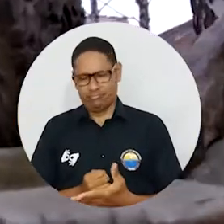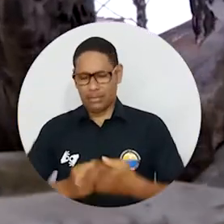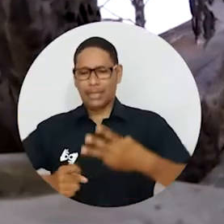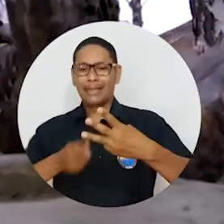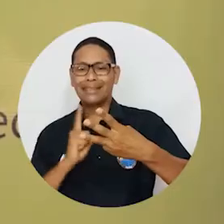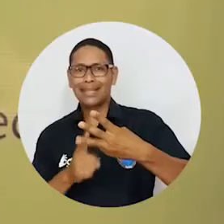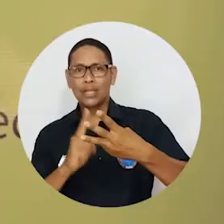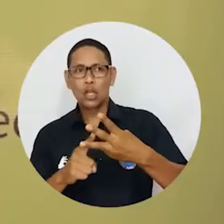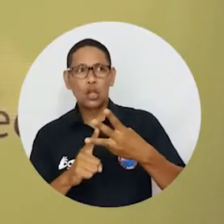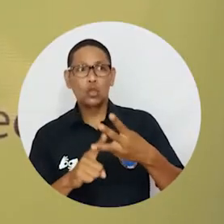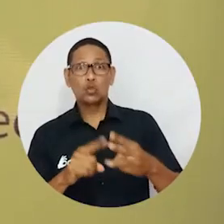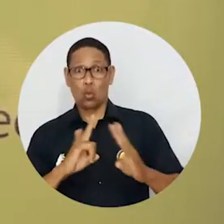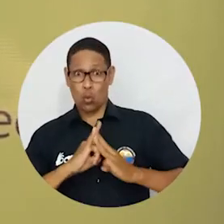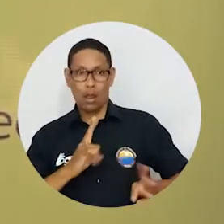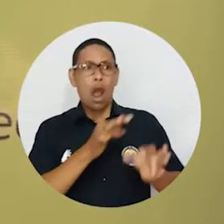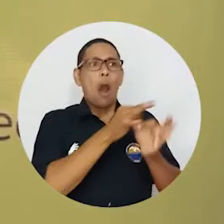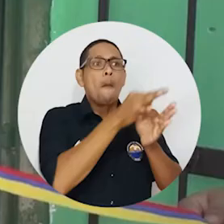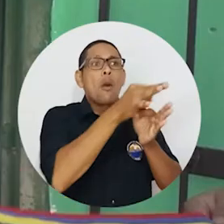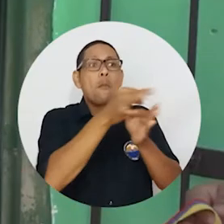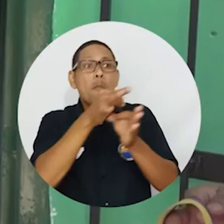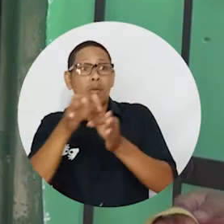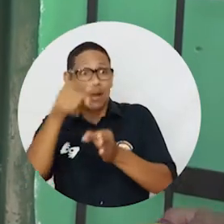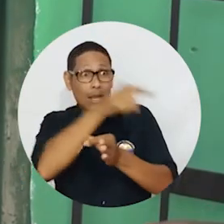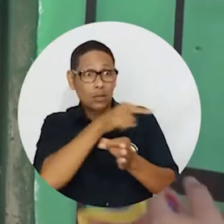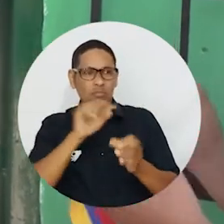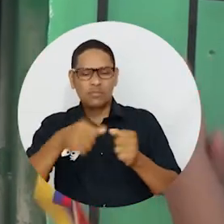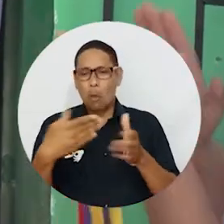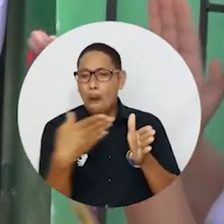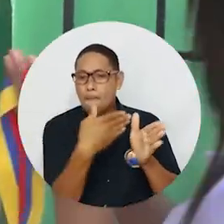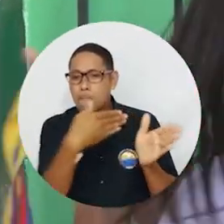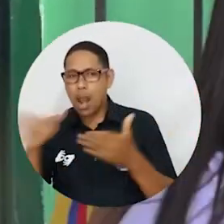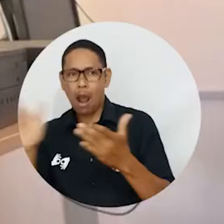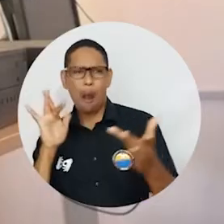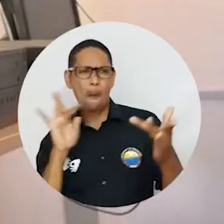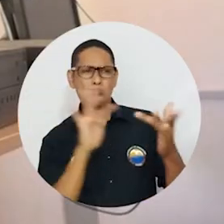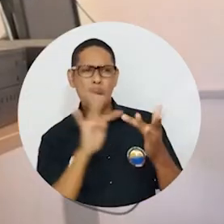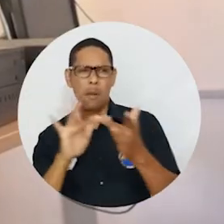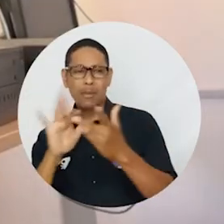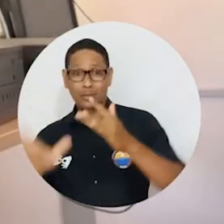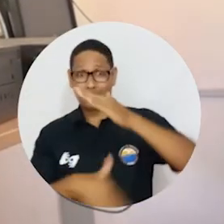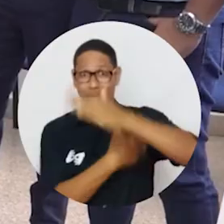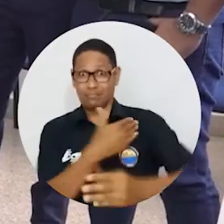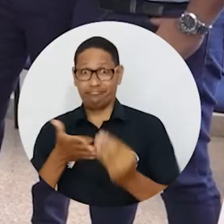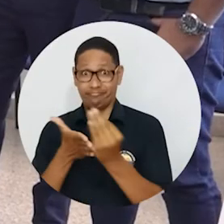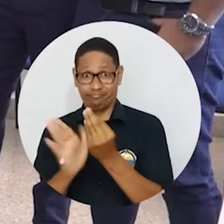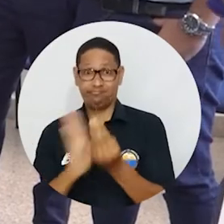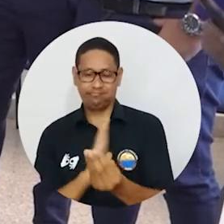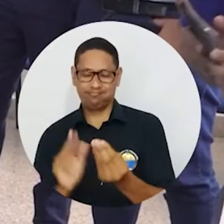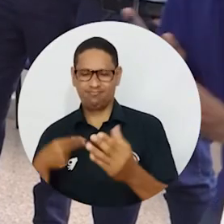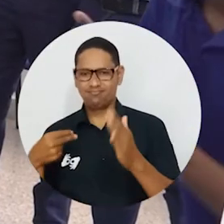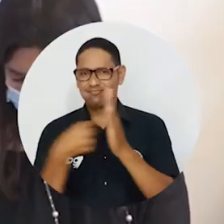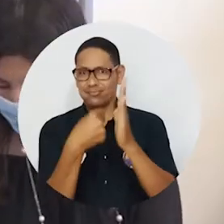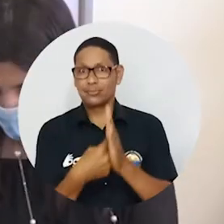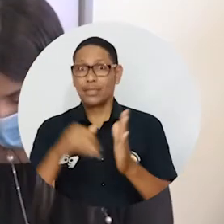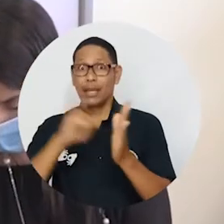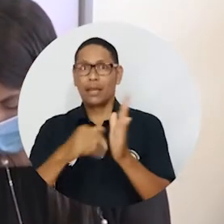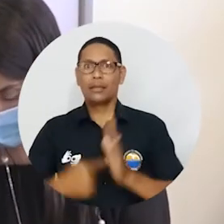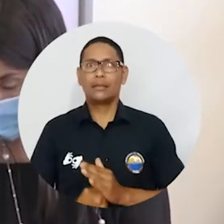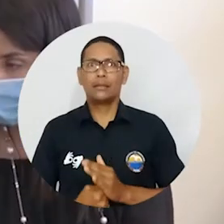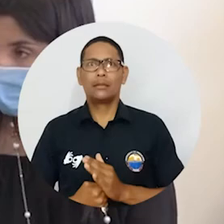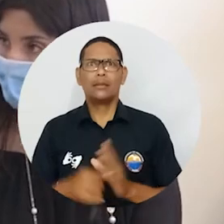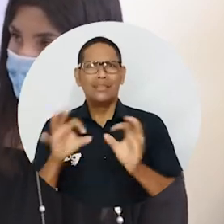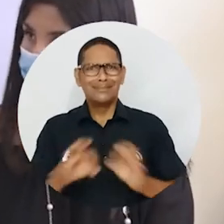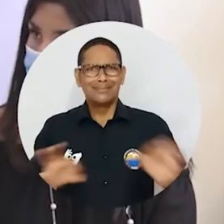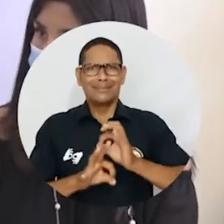Y tercero, que las sedes digitales de la universidad sean incluidas en el plan de conectividad del Ministerio de las TICs. Eliminemos de una